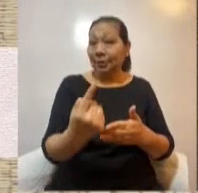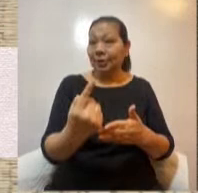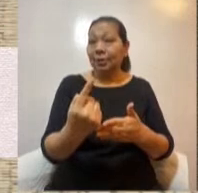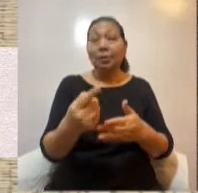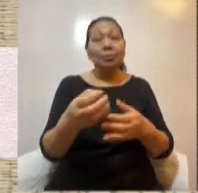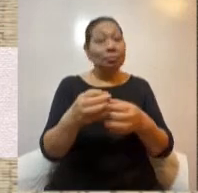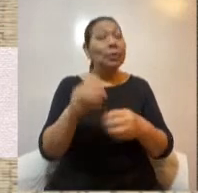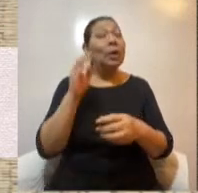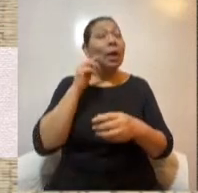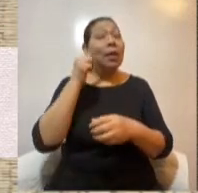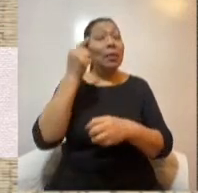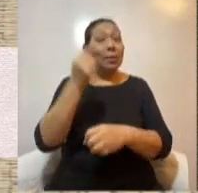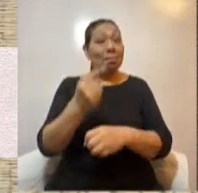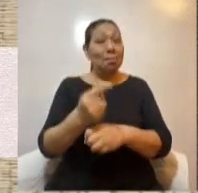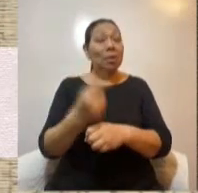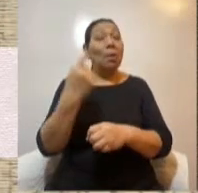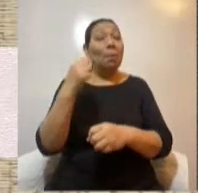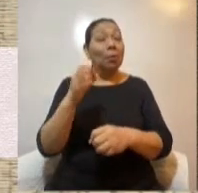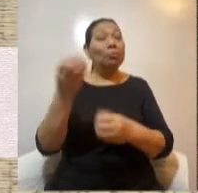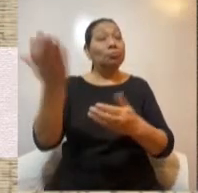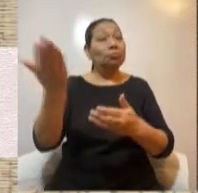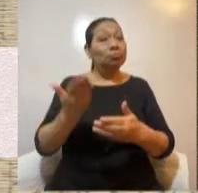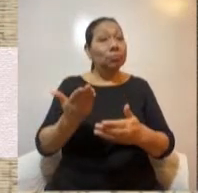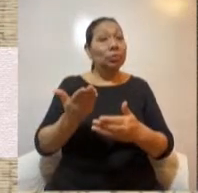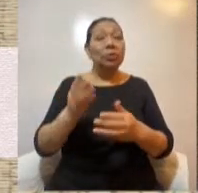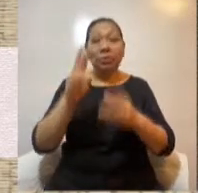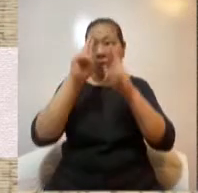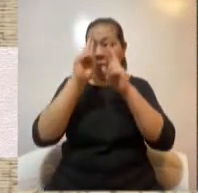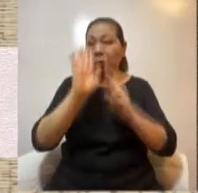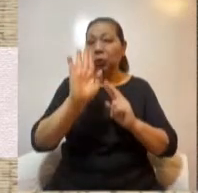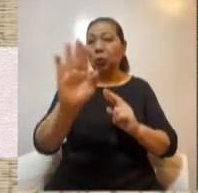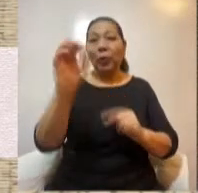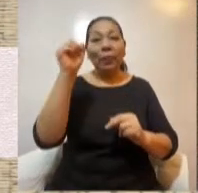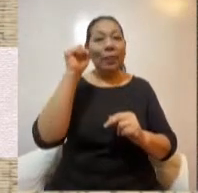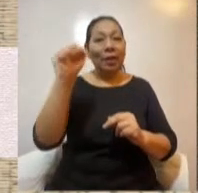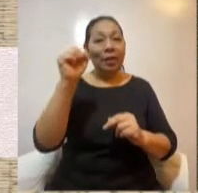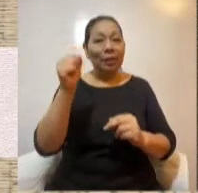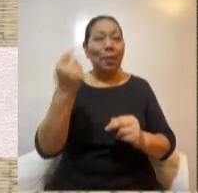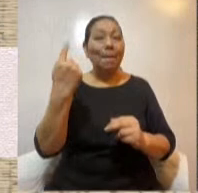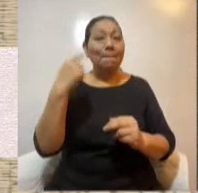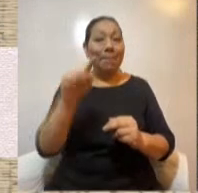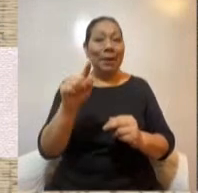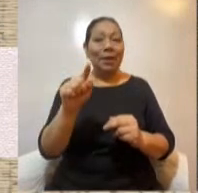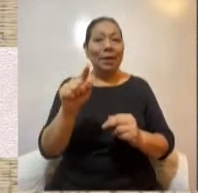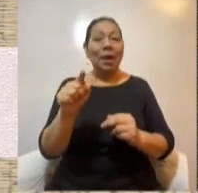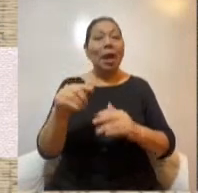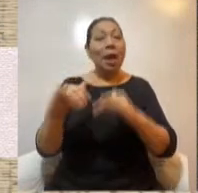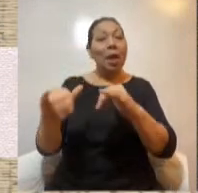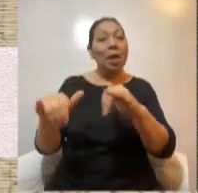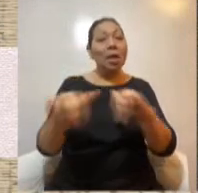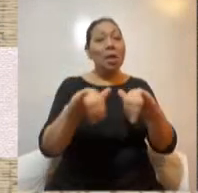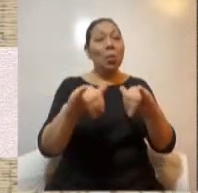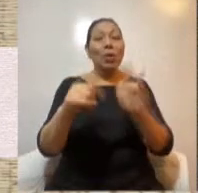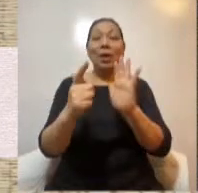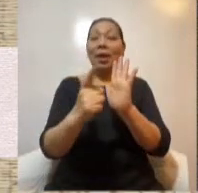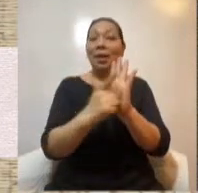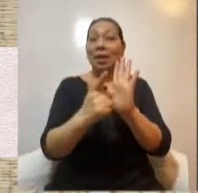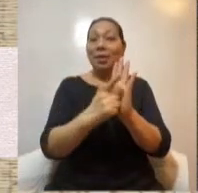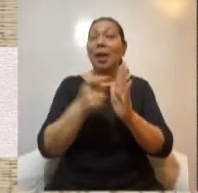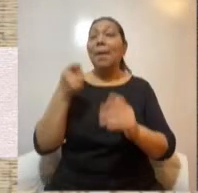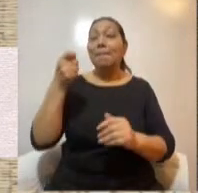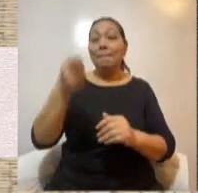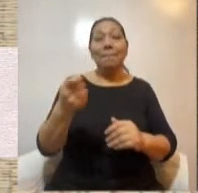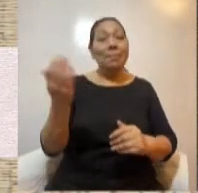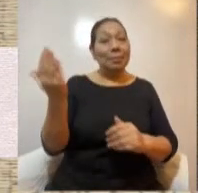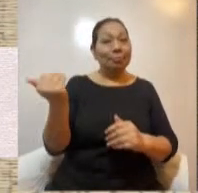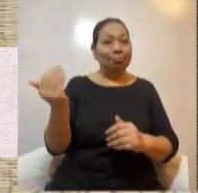declarar fundada la demanda por haberse acreditado la vulneración de los derechos fundamentales a la igualdad en la ley y